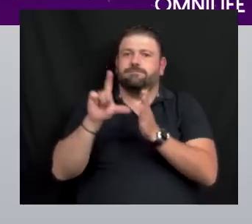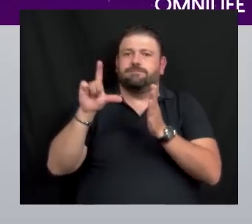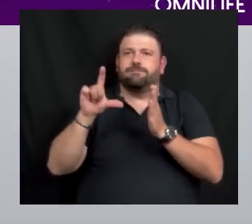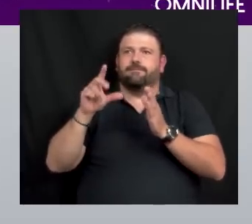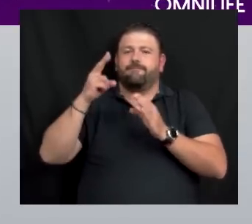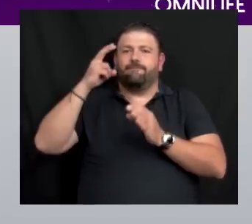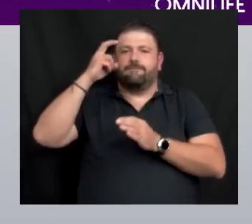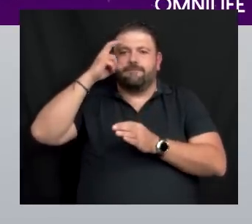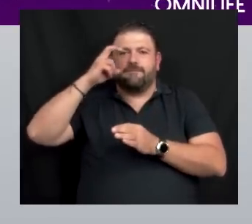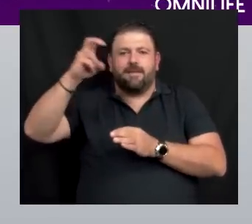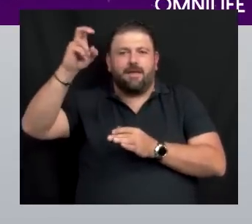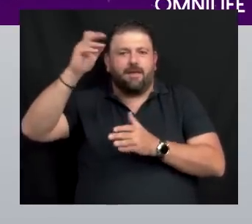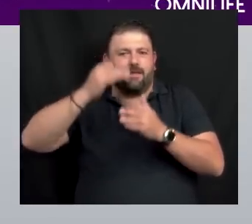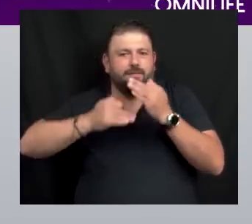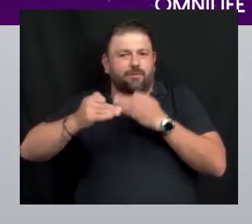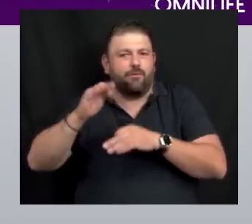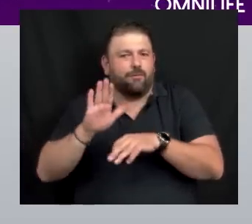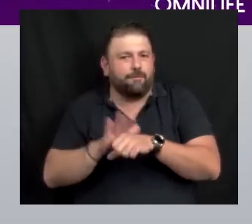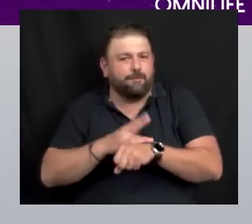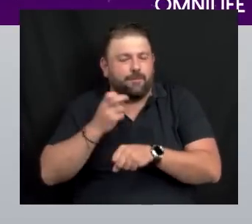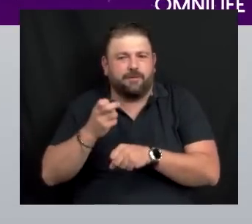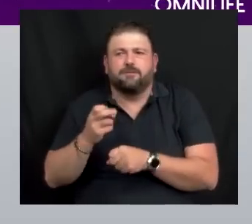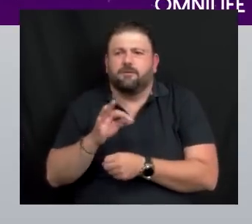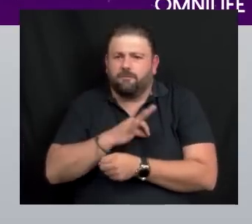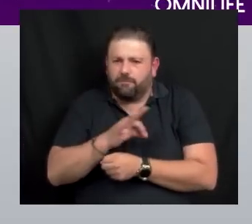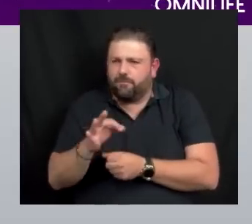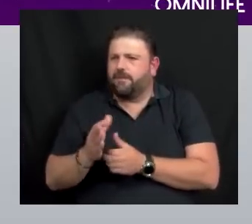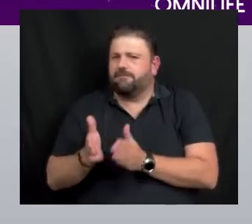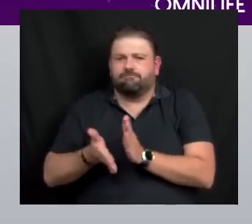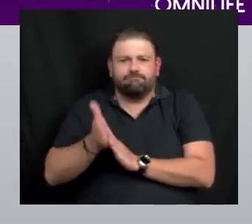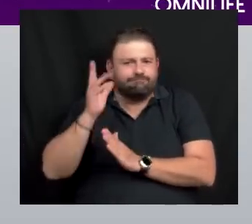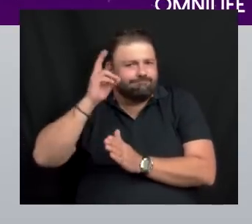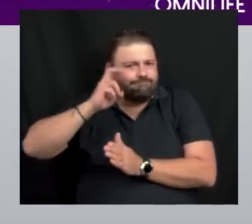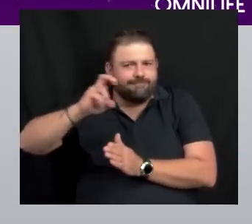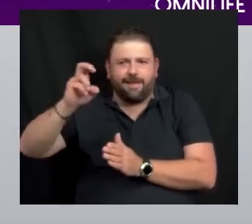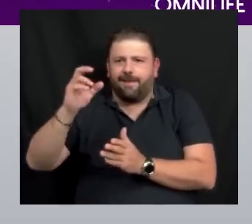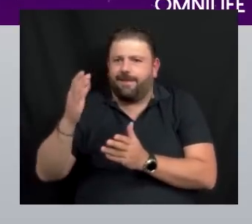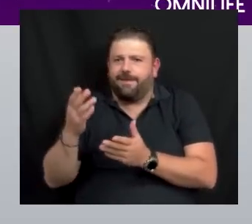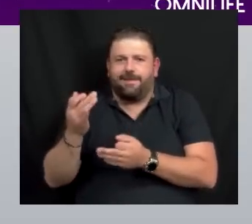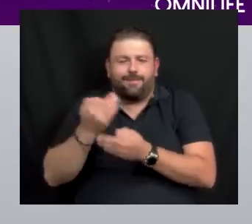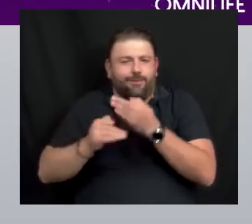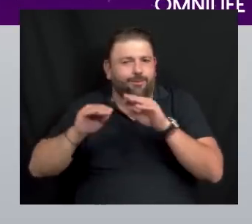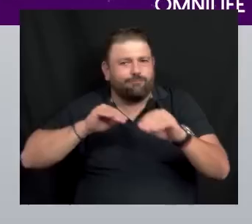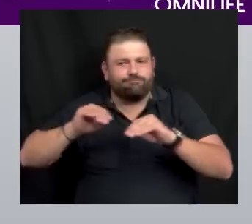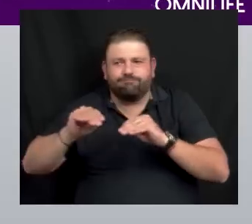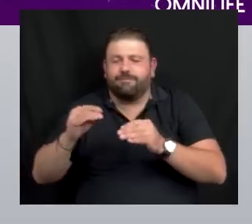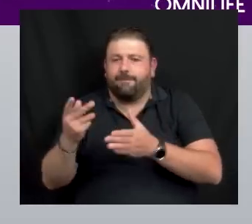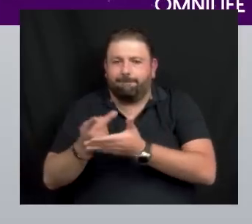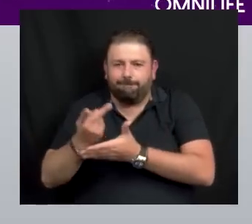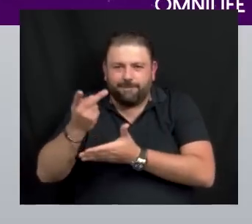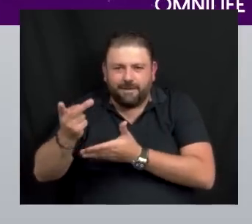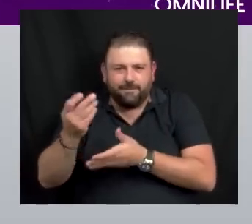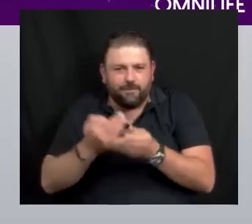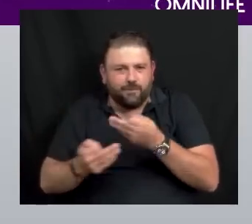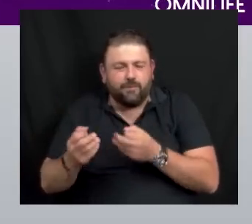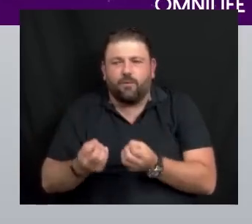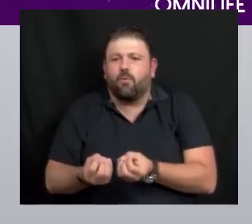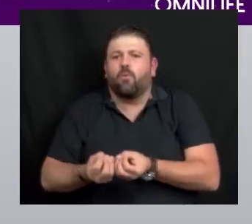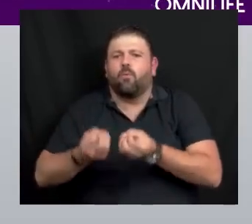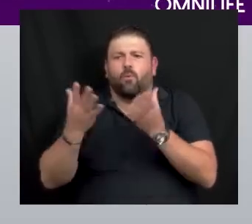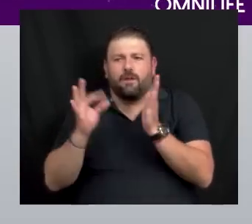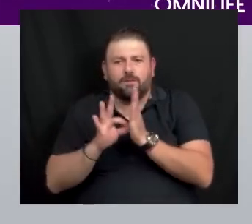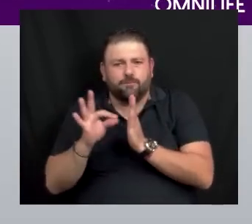esos viajes, inclusive puedes calificar a Extravaganas o a Rally, ahora que en Extravaganas se lanzarán esto del Rally, cuántos puntos